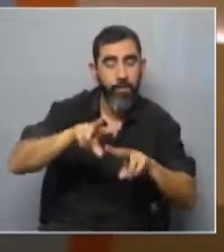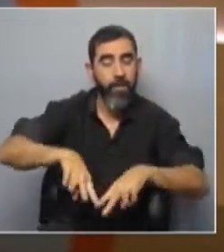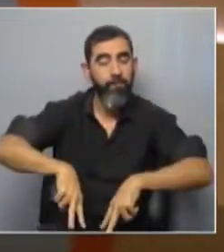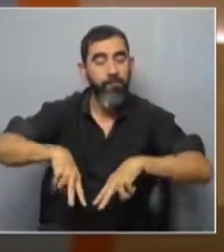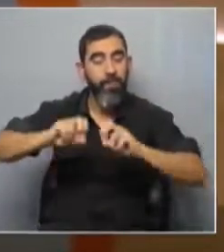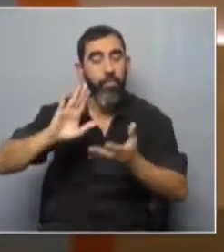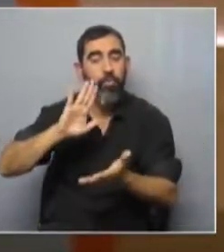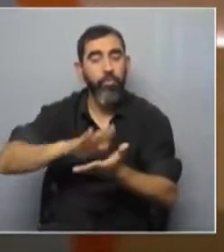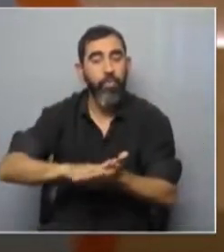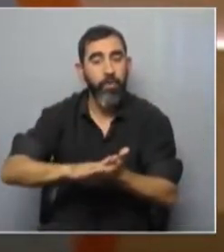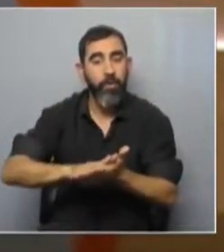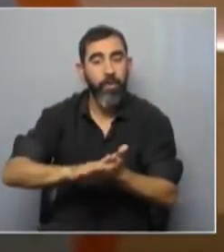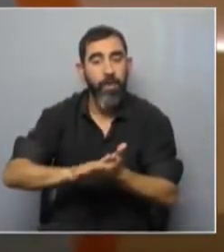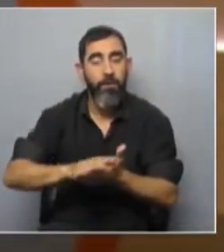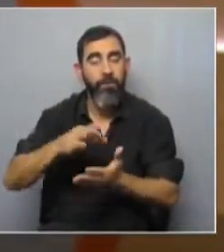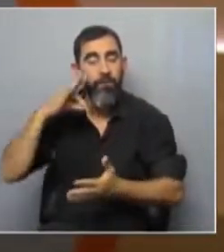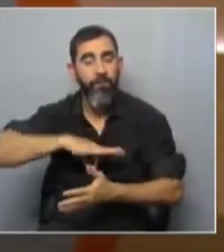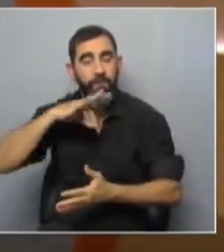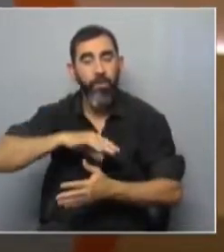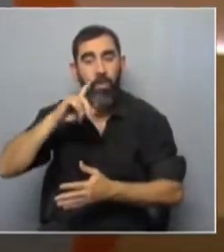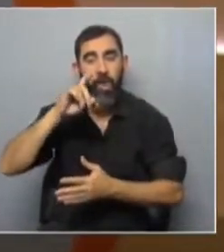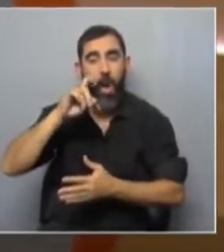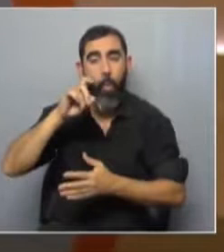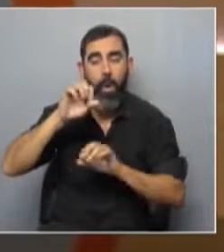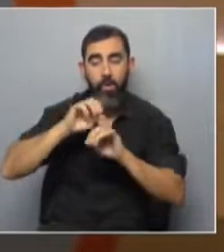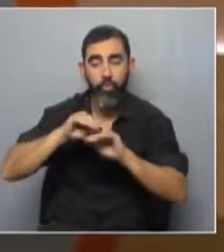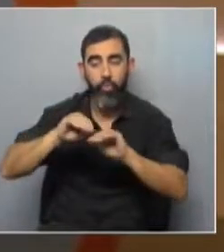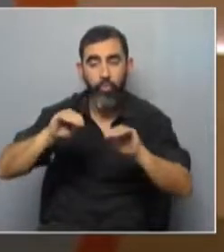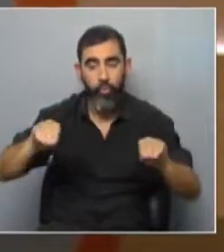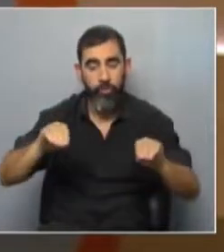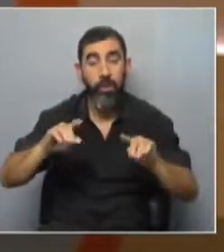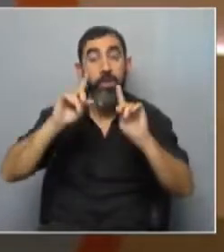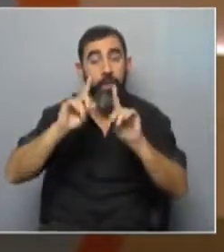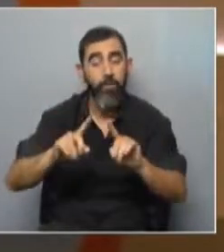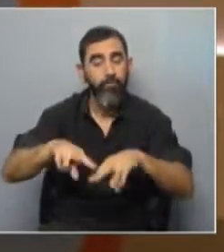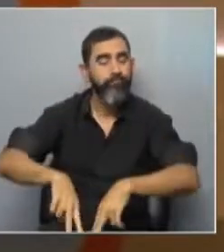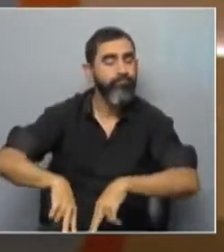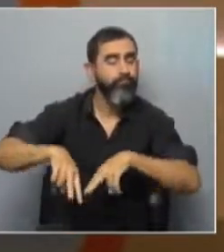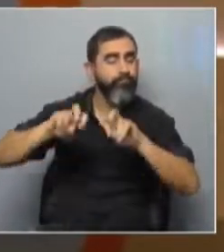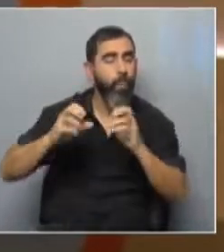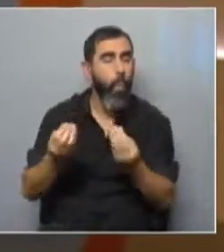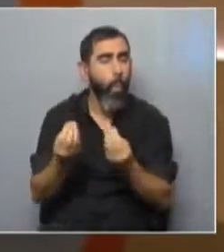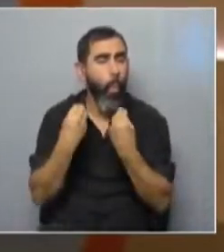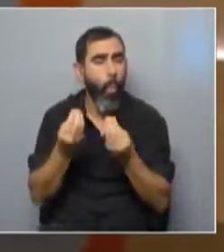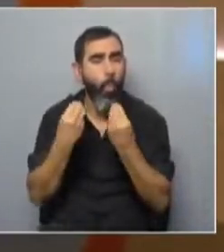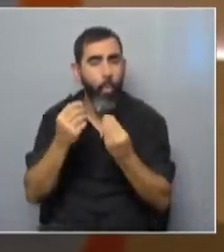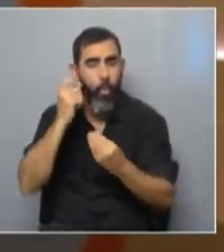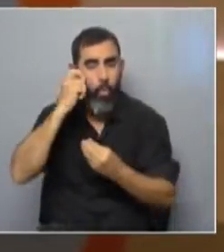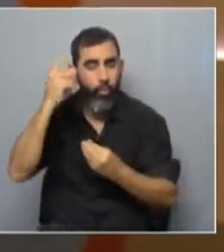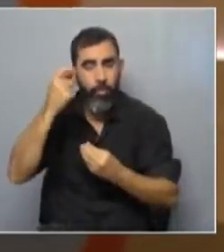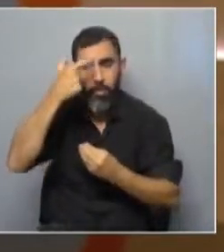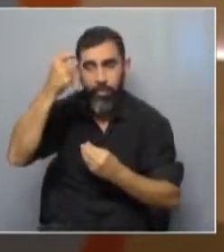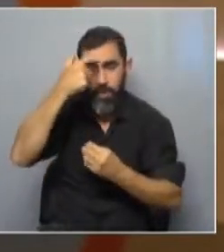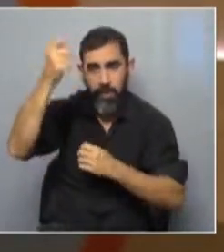investigaciones sobre la presencia de enterovirus en aguas residuales. Y tendremos tiempo para analizar cómo conocimiento,